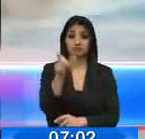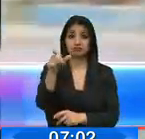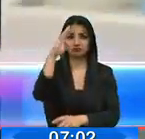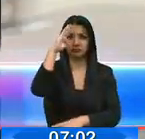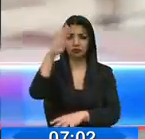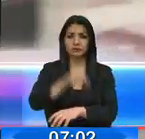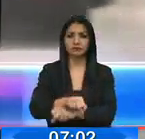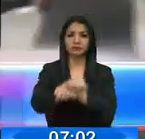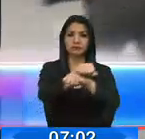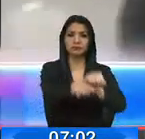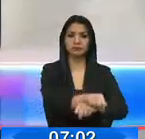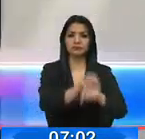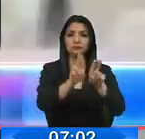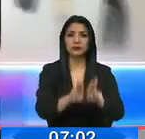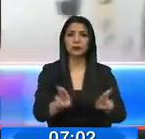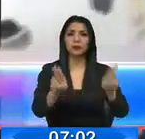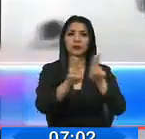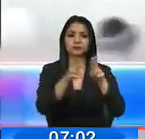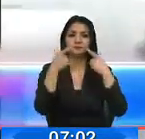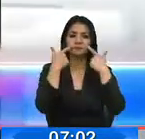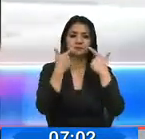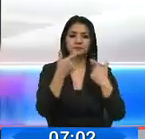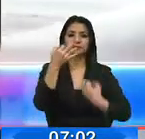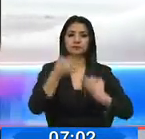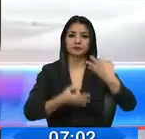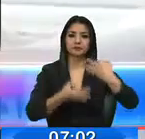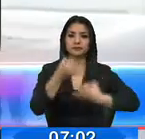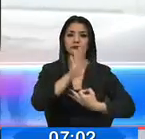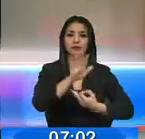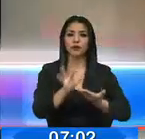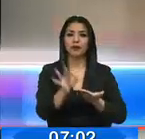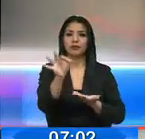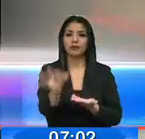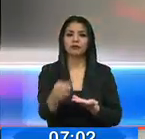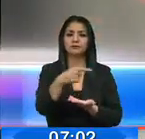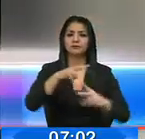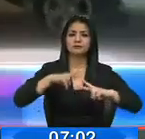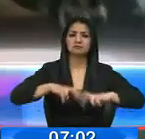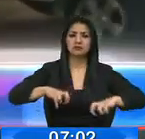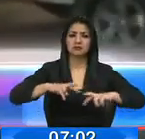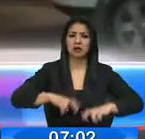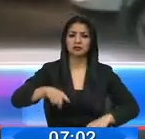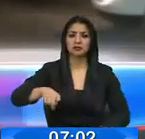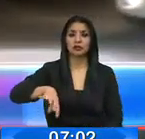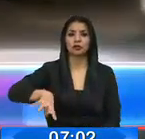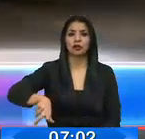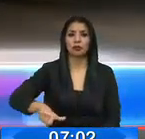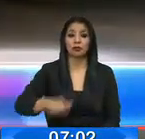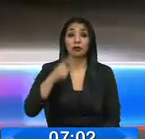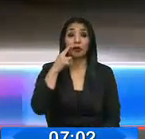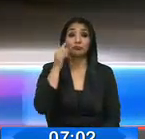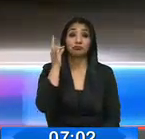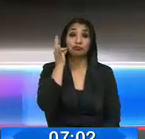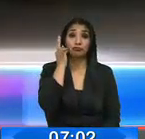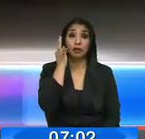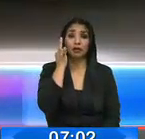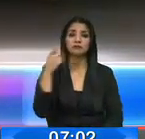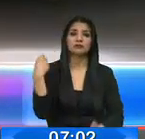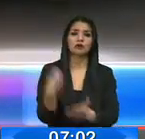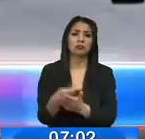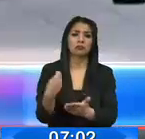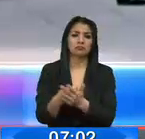la unidad judicial multicompetente de ese cantón. Se los investiga por el robo perpetrado cuando las víctimas salieron a